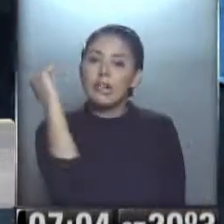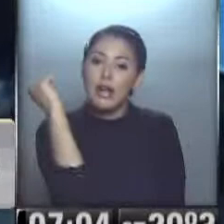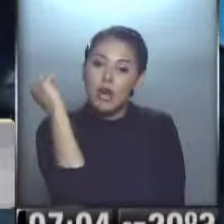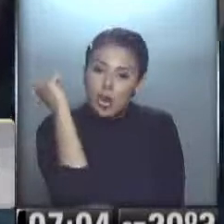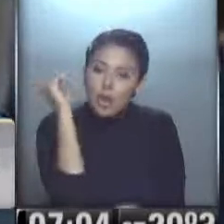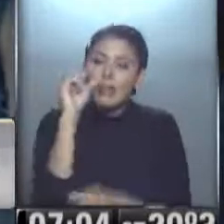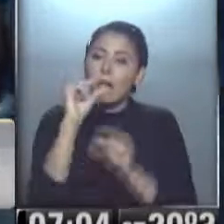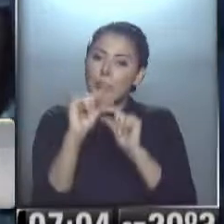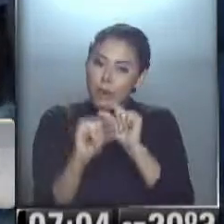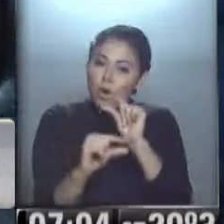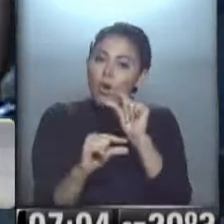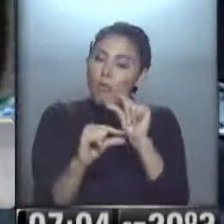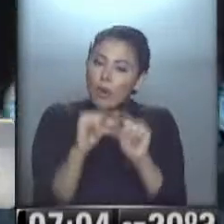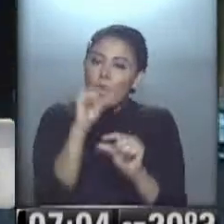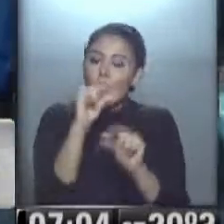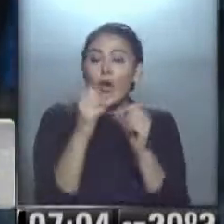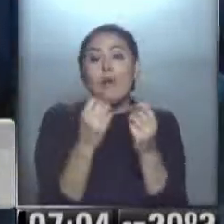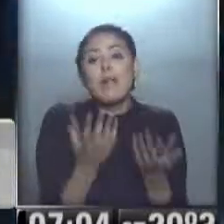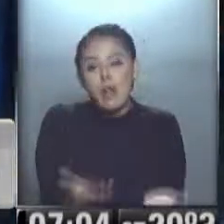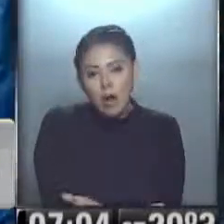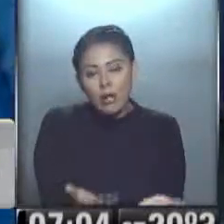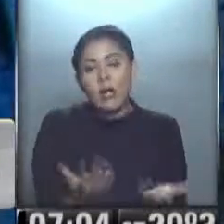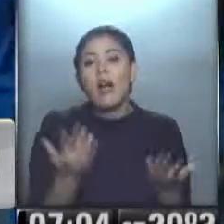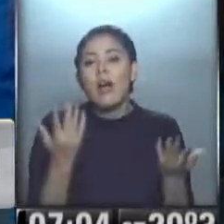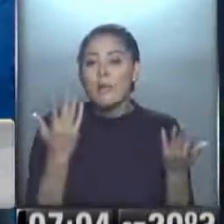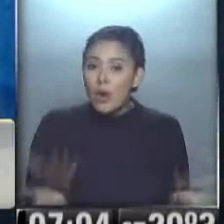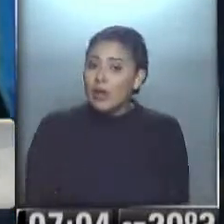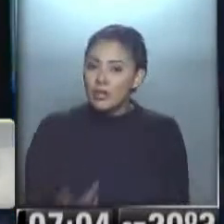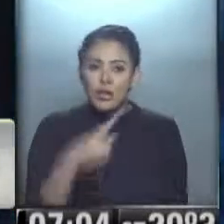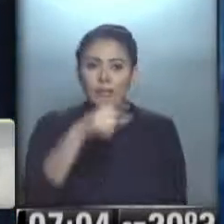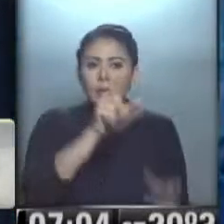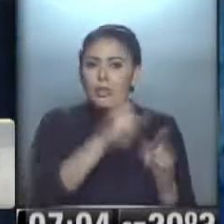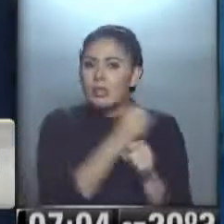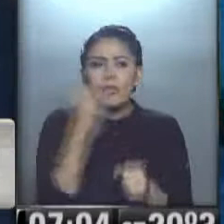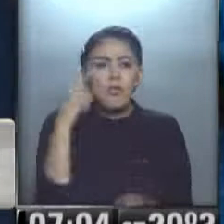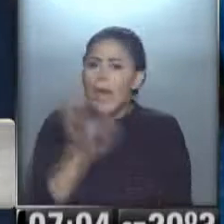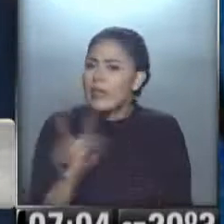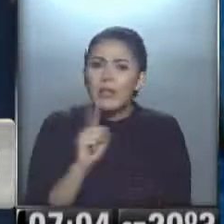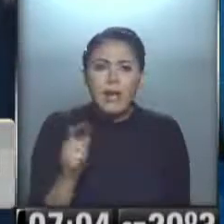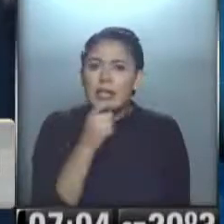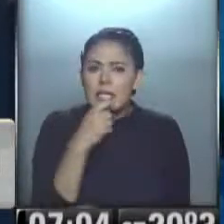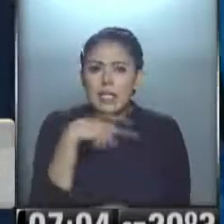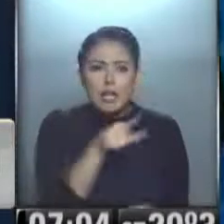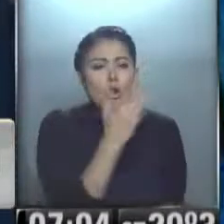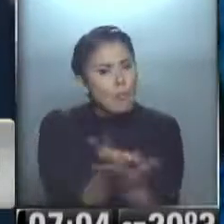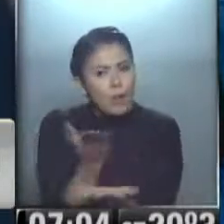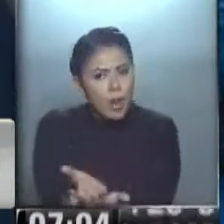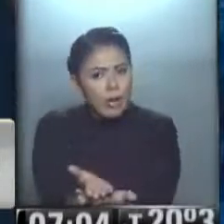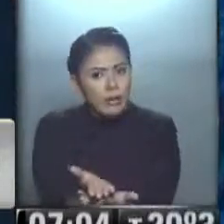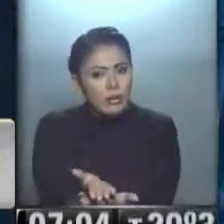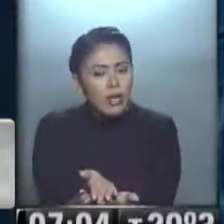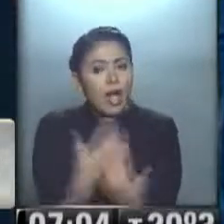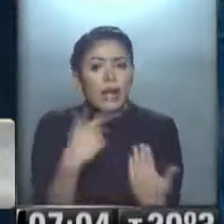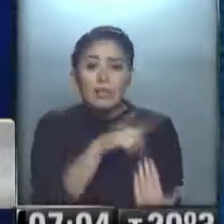mejorando día a día por eso es que no entienden por haber hecho una propuesta del